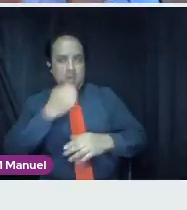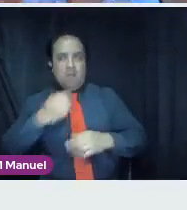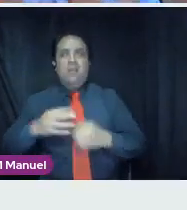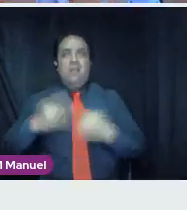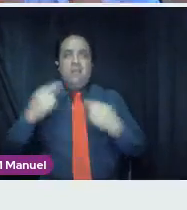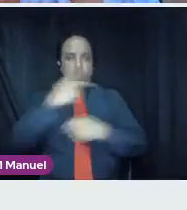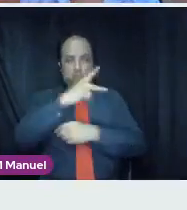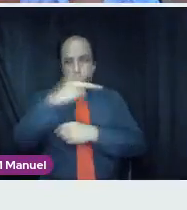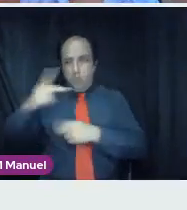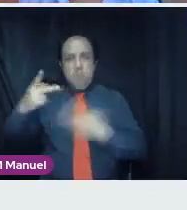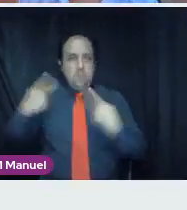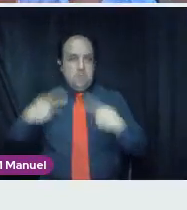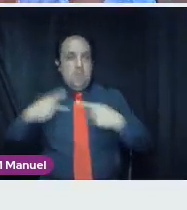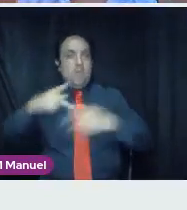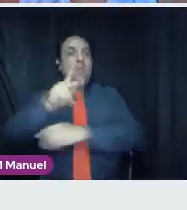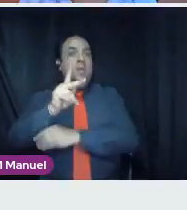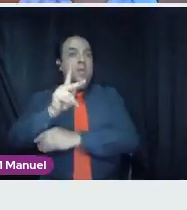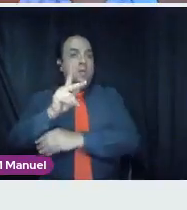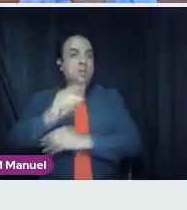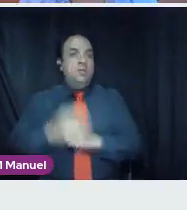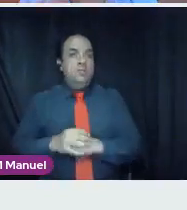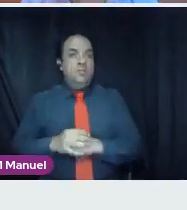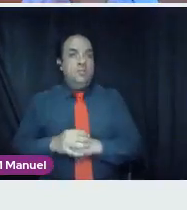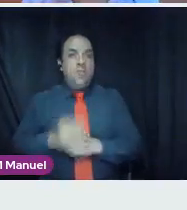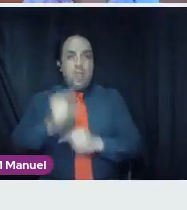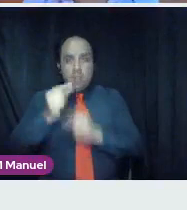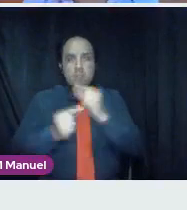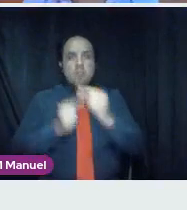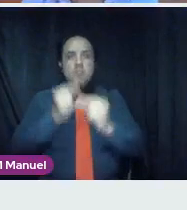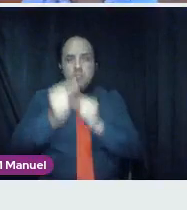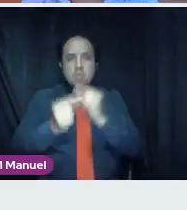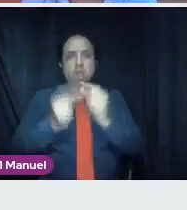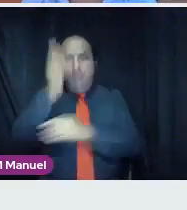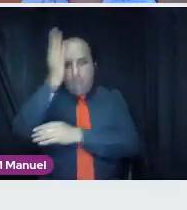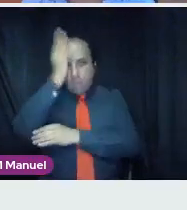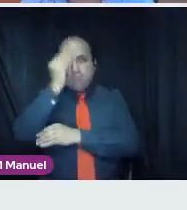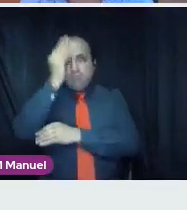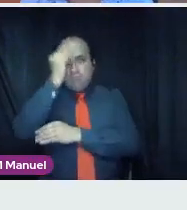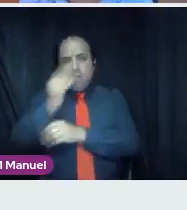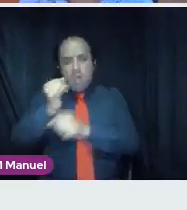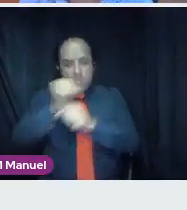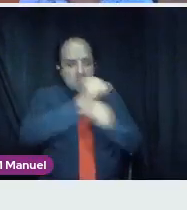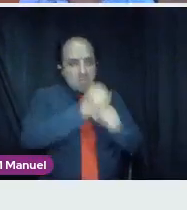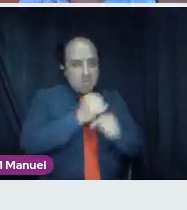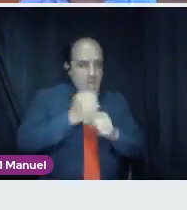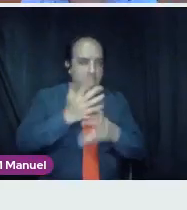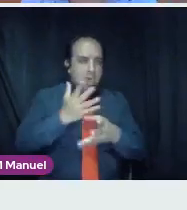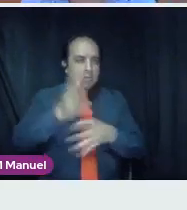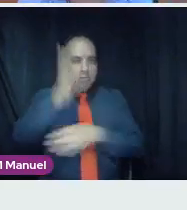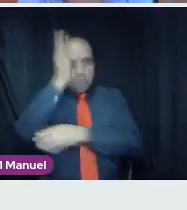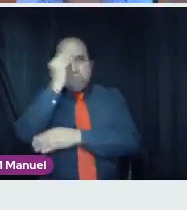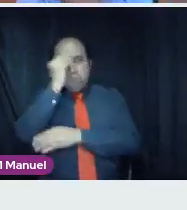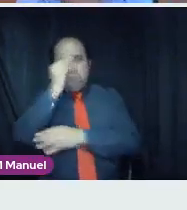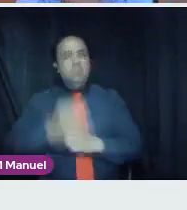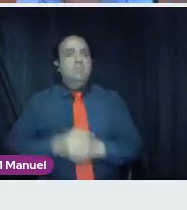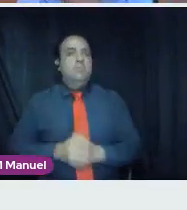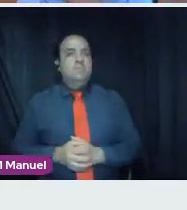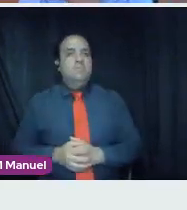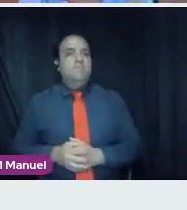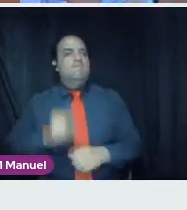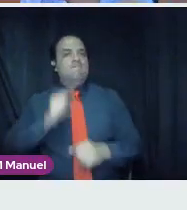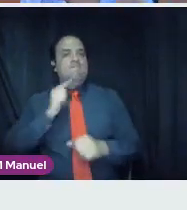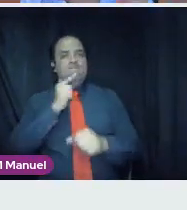personas. Sin embargo, como hemos ido aprendiendo a lo largo de la historia y con la investigación, nos hemos dado cuenta